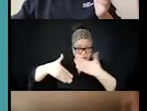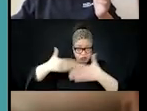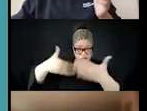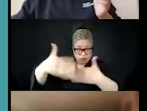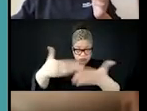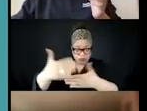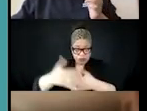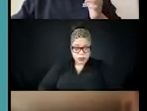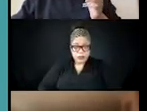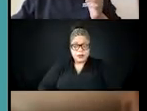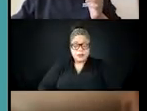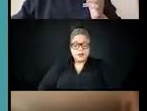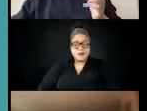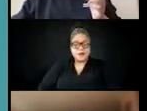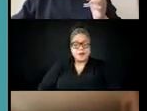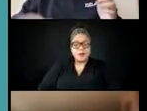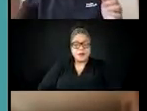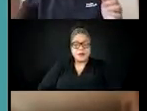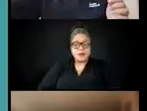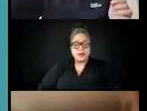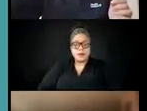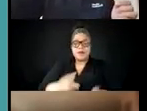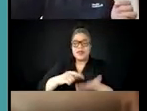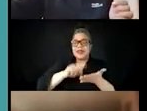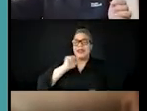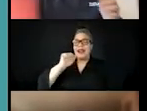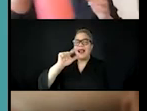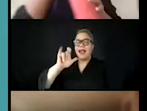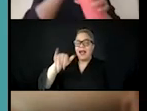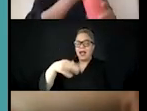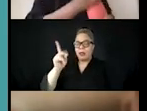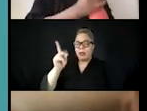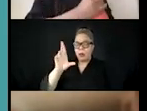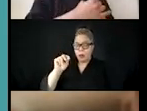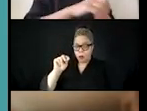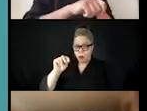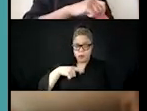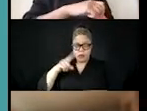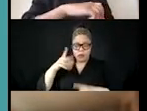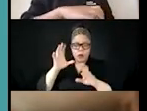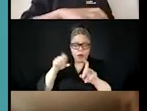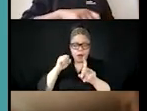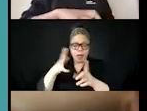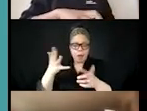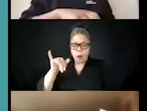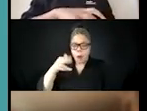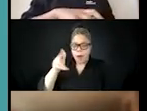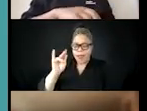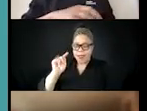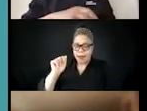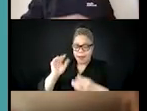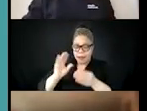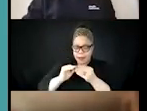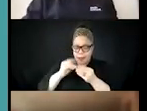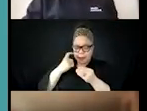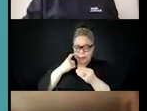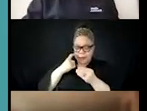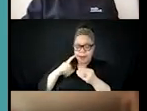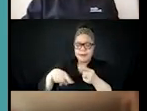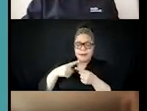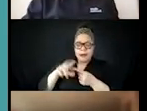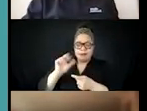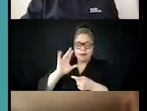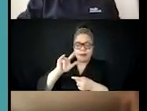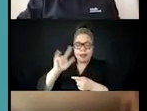solo quiero destacar que la desinformación racializada está hecho